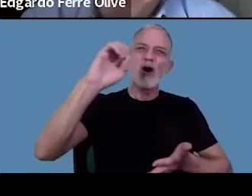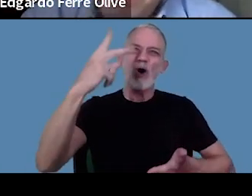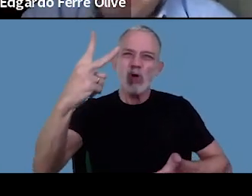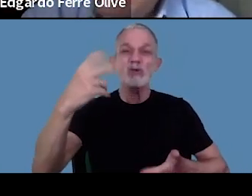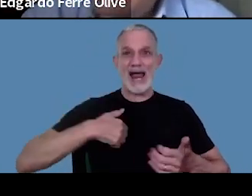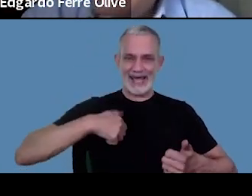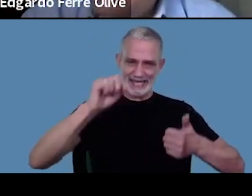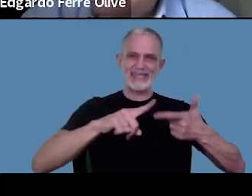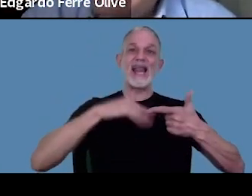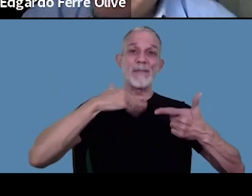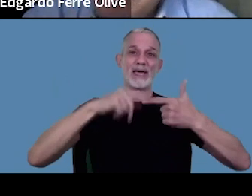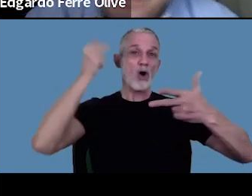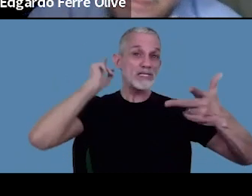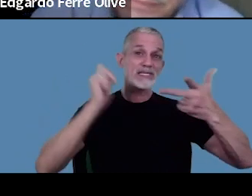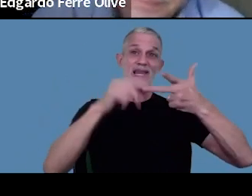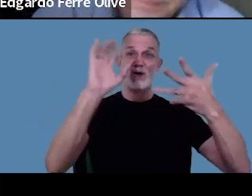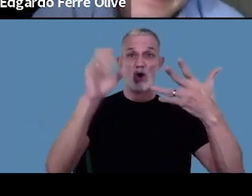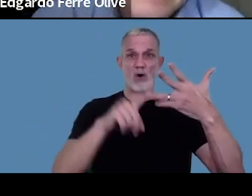Argentina, México, Chile y Colombia.